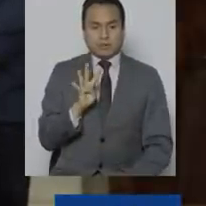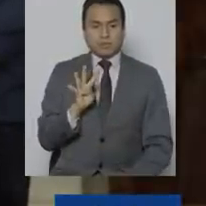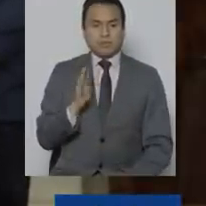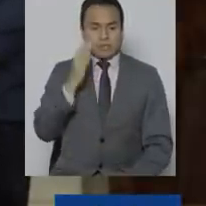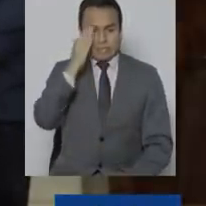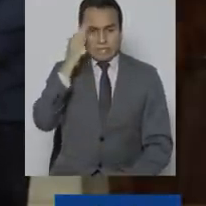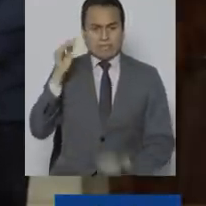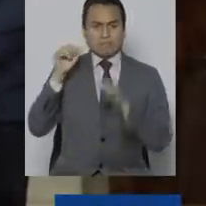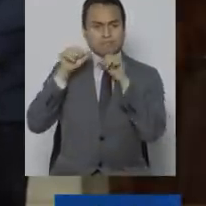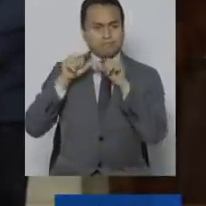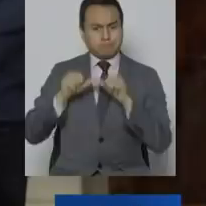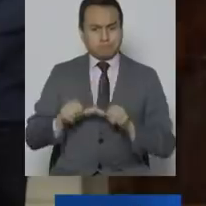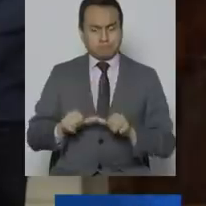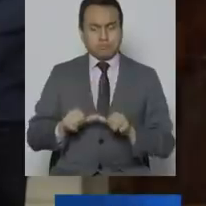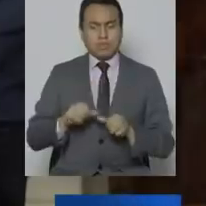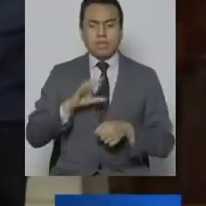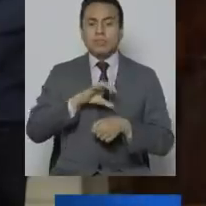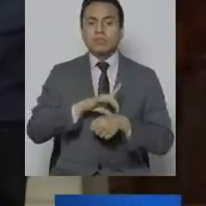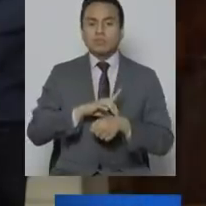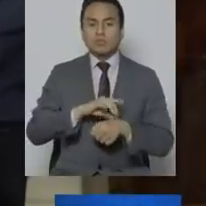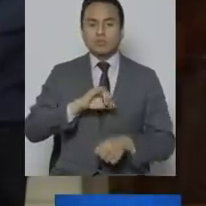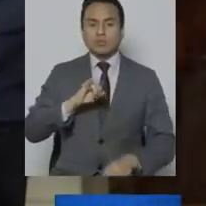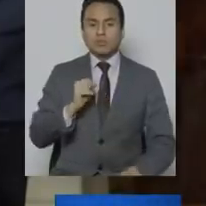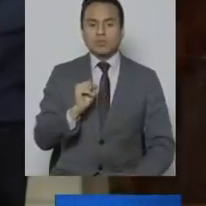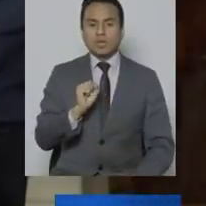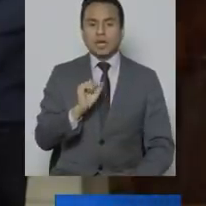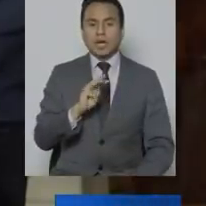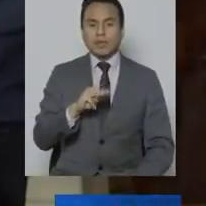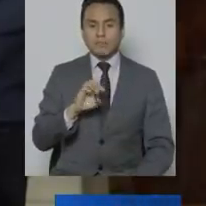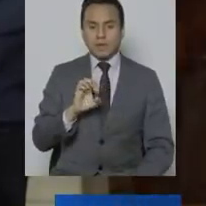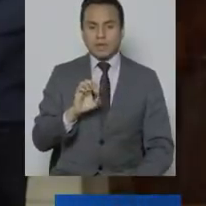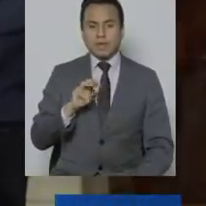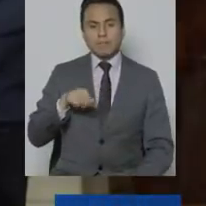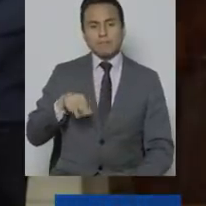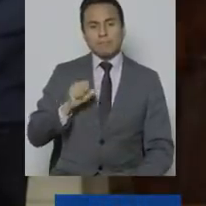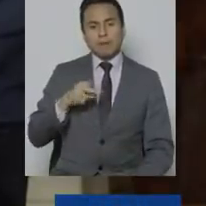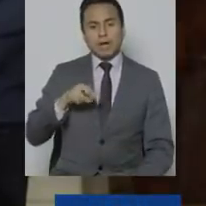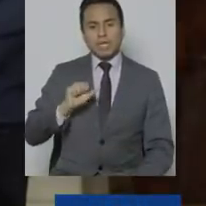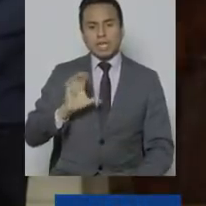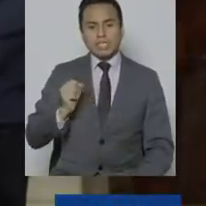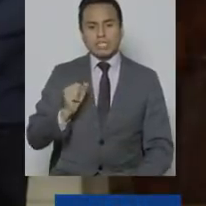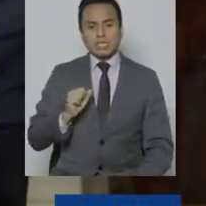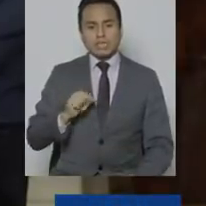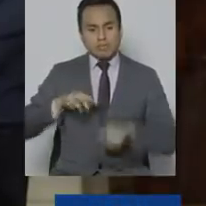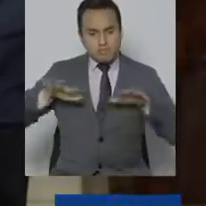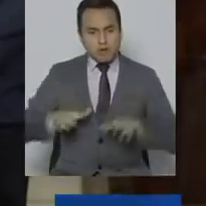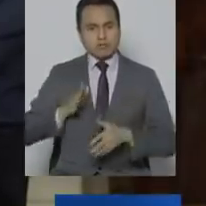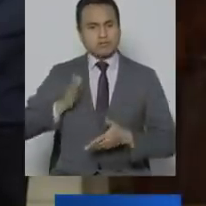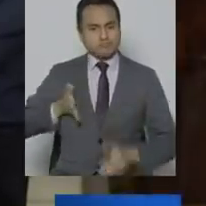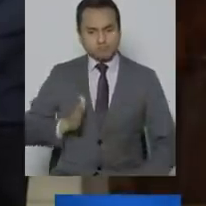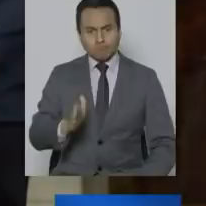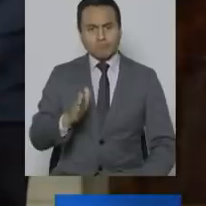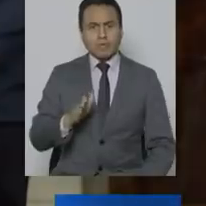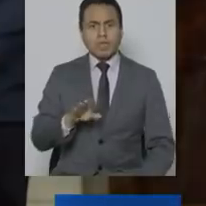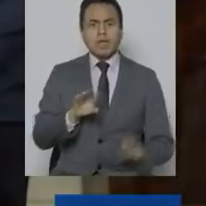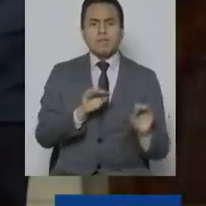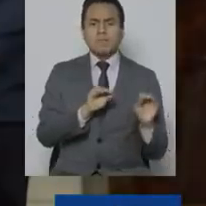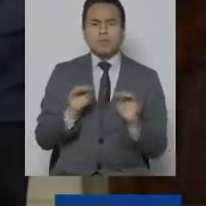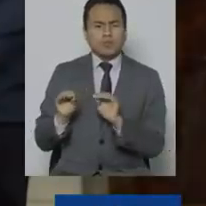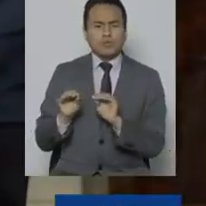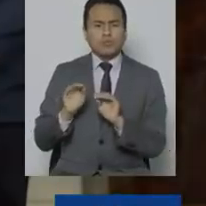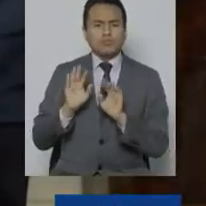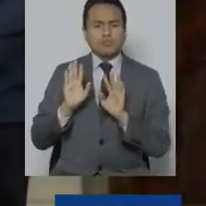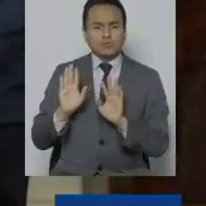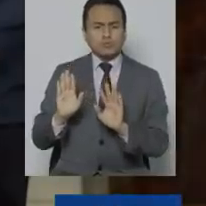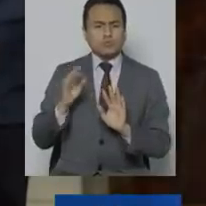días, el doctor Jaime Mañalich no escatimó ningún esfuerzo, postergó todos